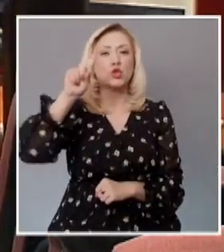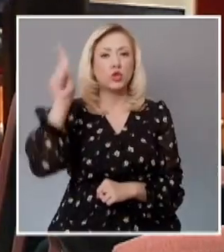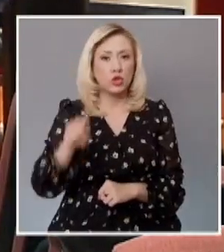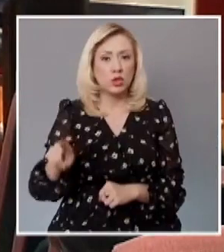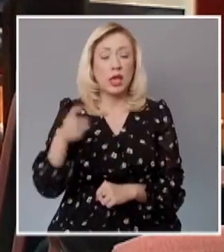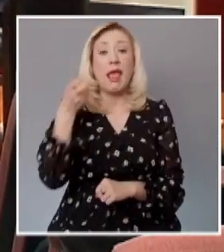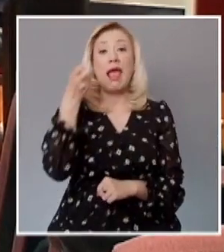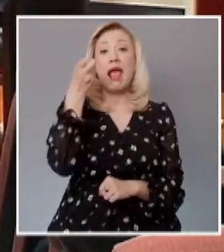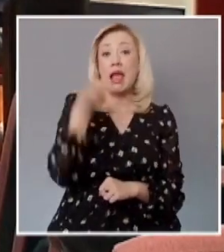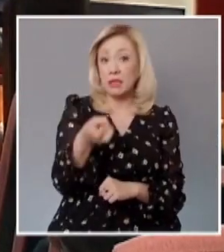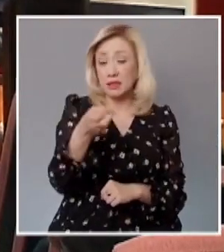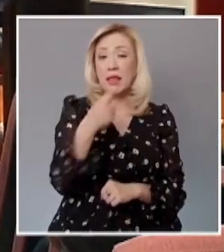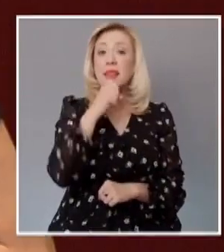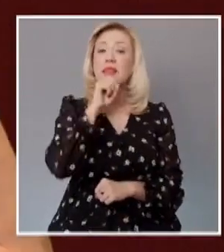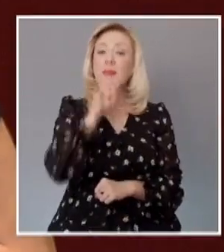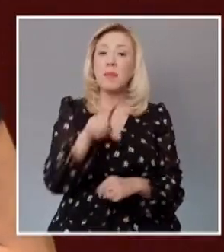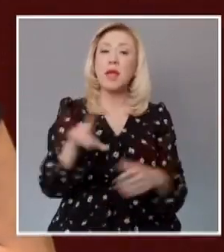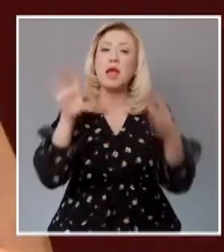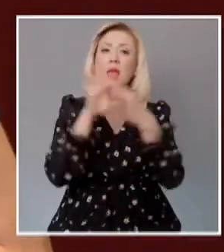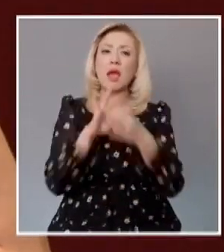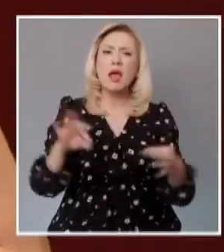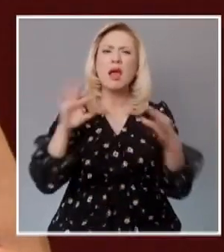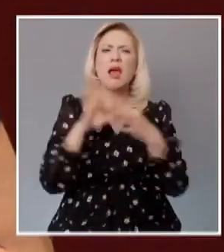se dio a conocer precisamente que